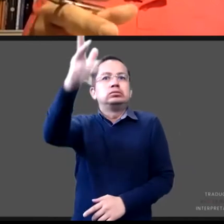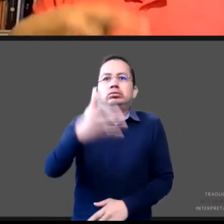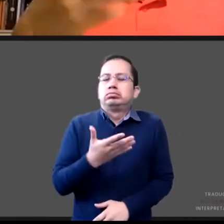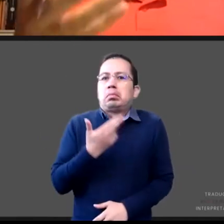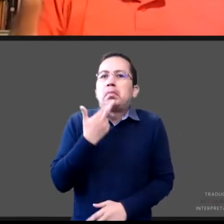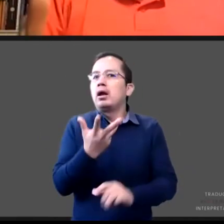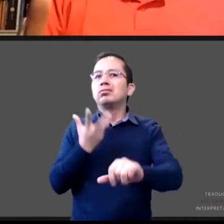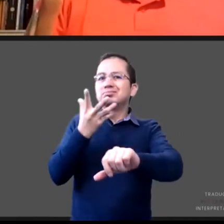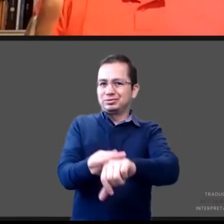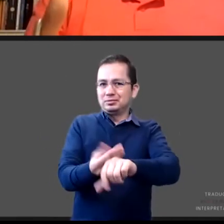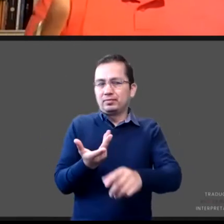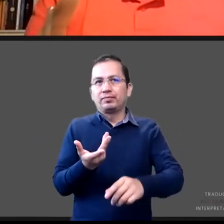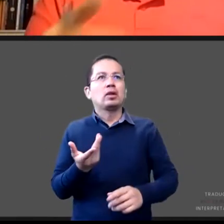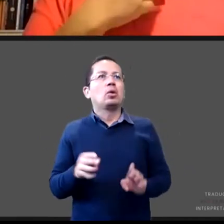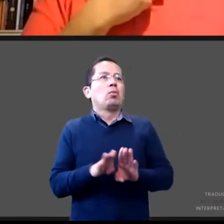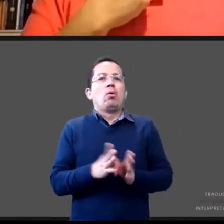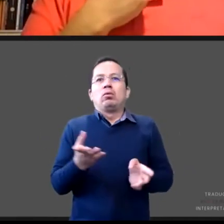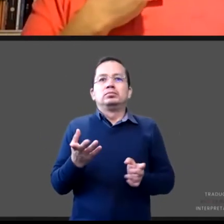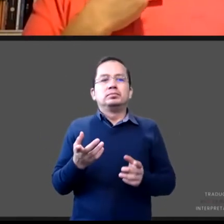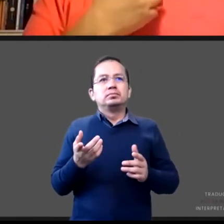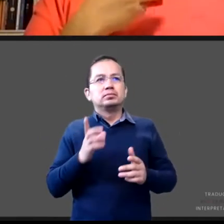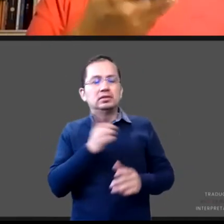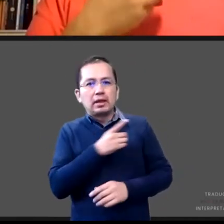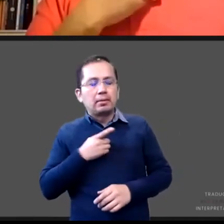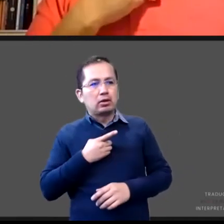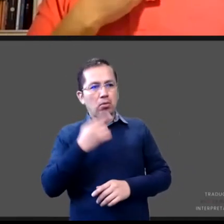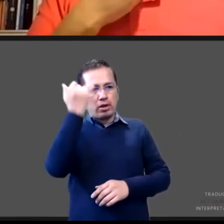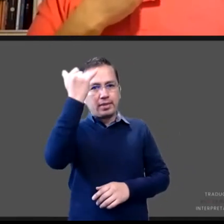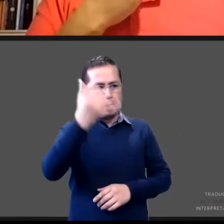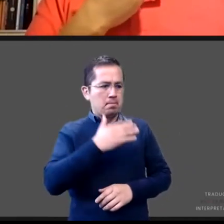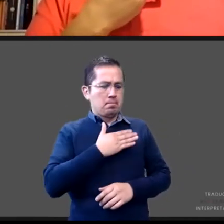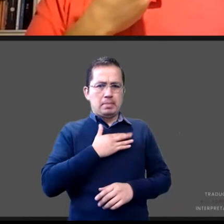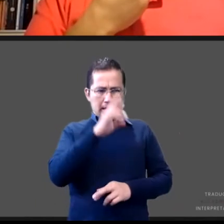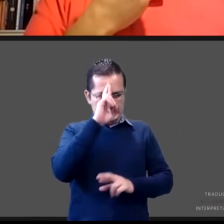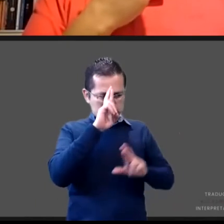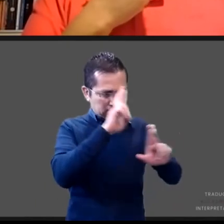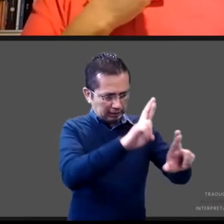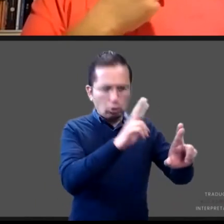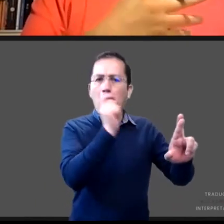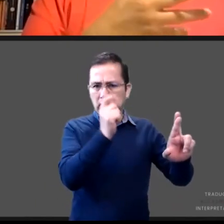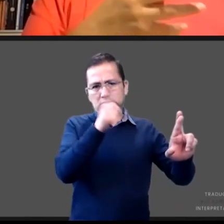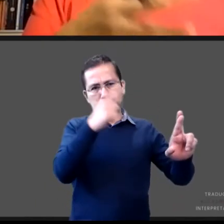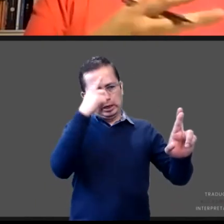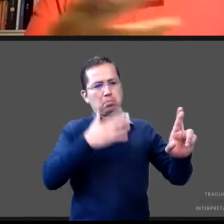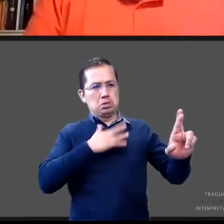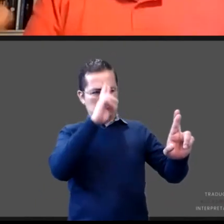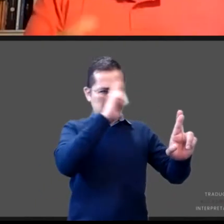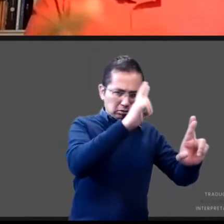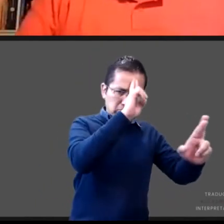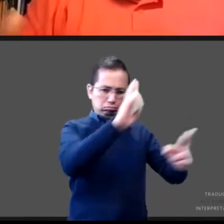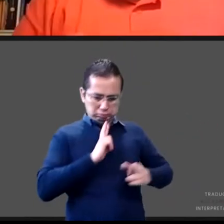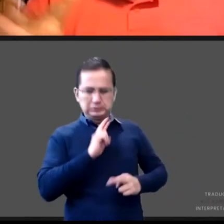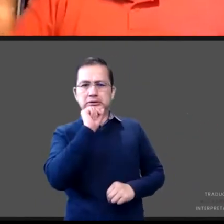como reconocimiento, desde luego, ¿no? Pero como aceptación también de la diversidad y de las circunstancias